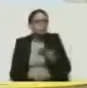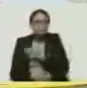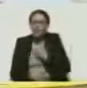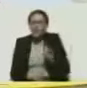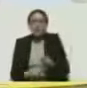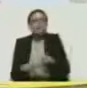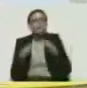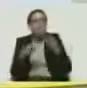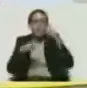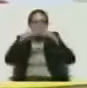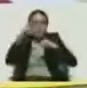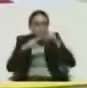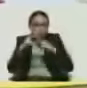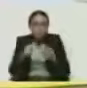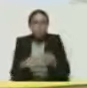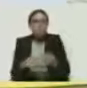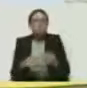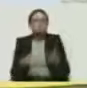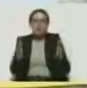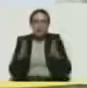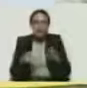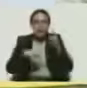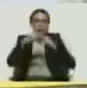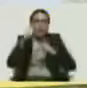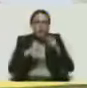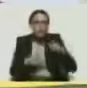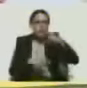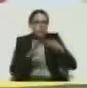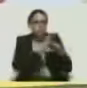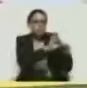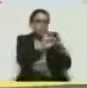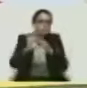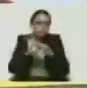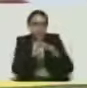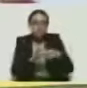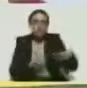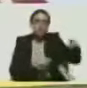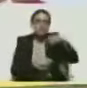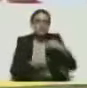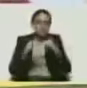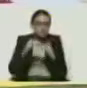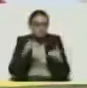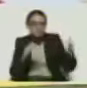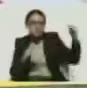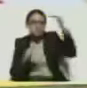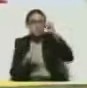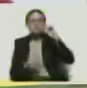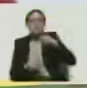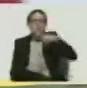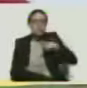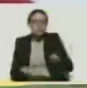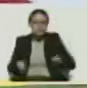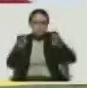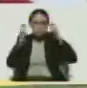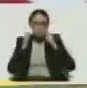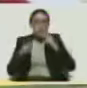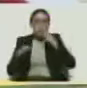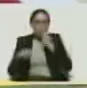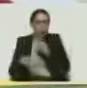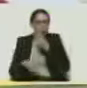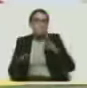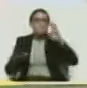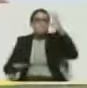mayoría, a construir hegemonía desde el socialismo territorial. Presidente, es una responsabilidad, la asumimos con mucho compromiso. Y créame, presidente,